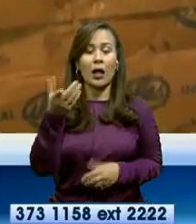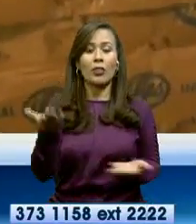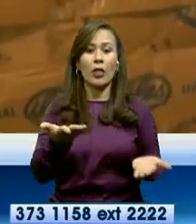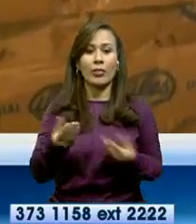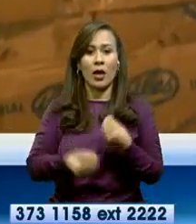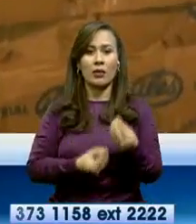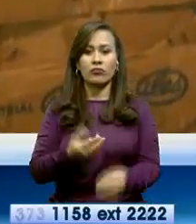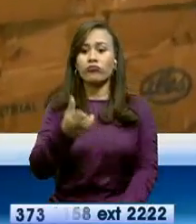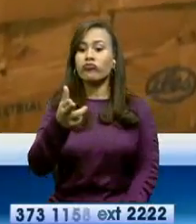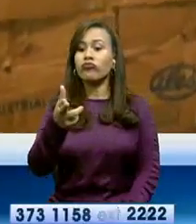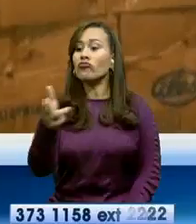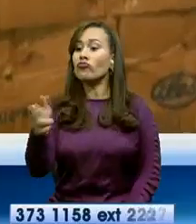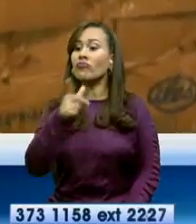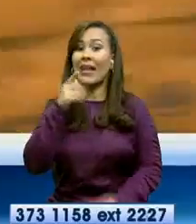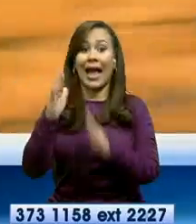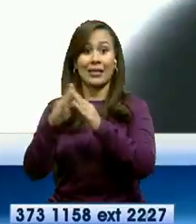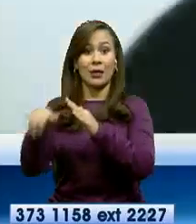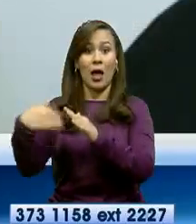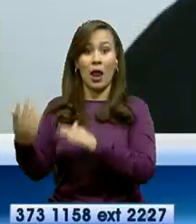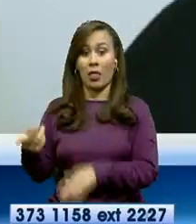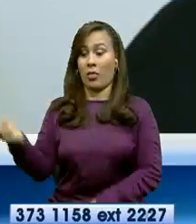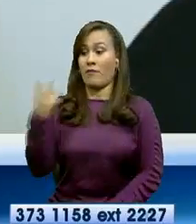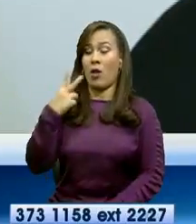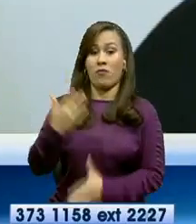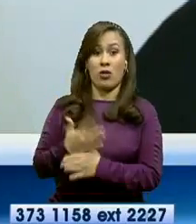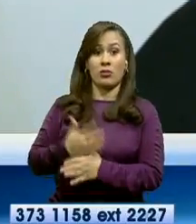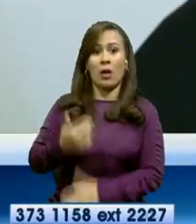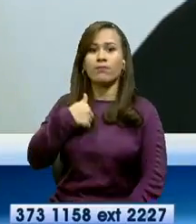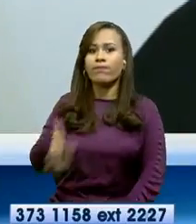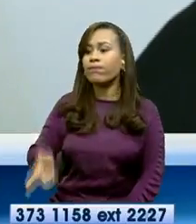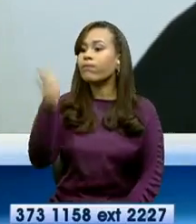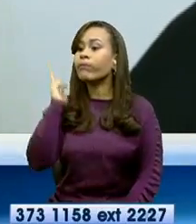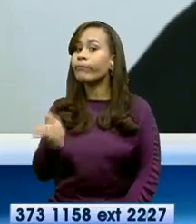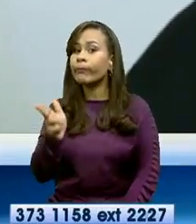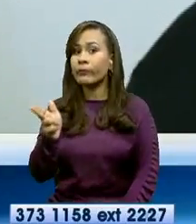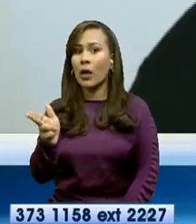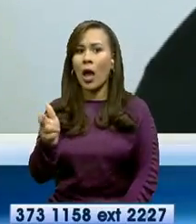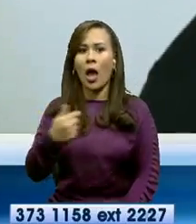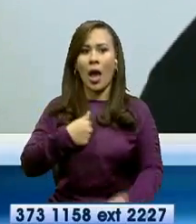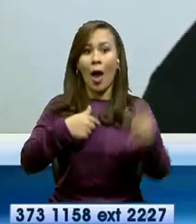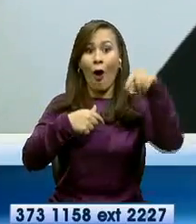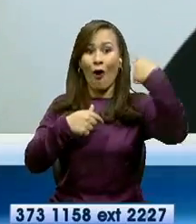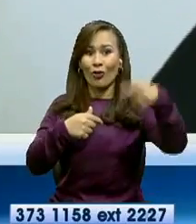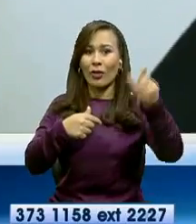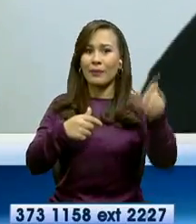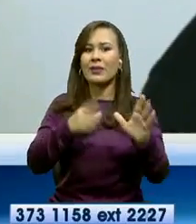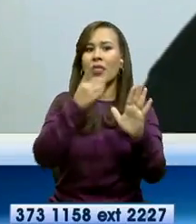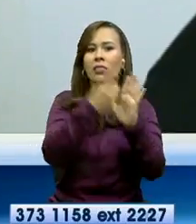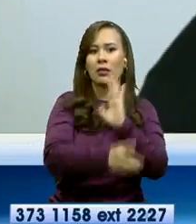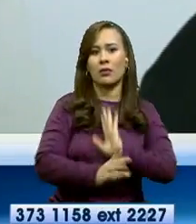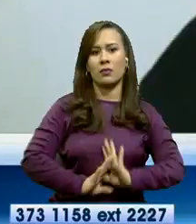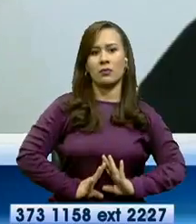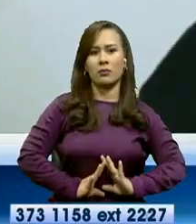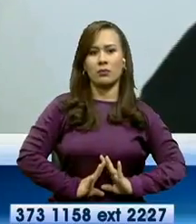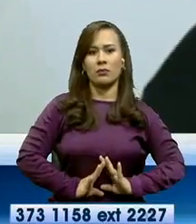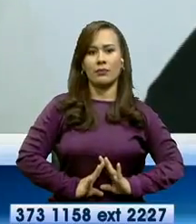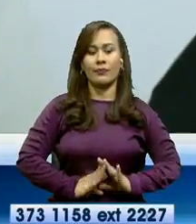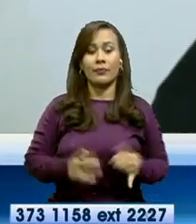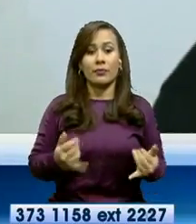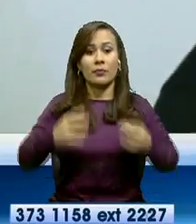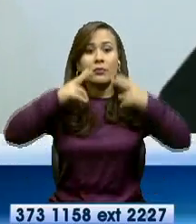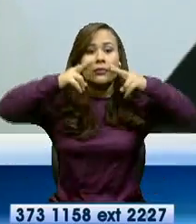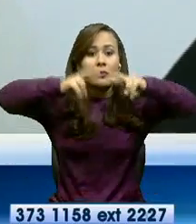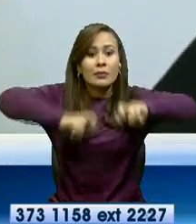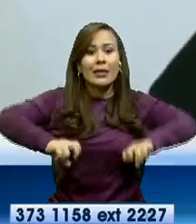para amedrentar a los vecinos. Las debidas diligencias por la autoridad competente, pues, determinarán si